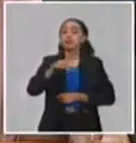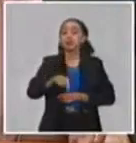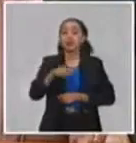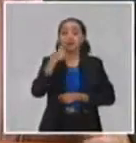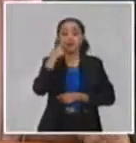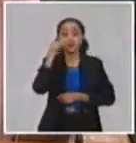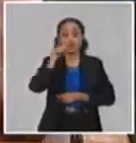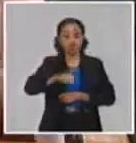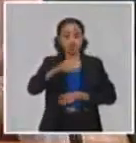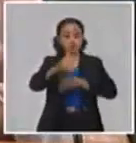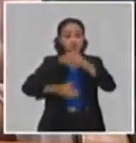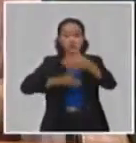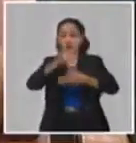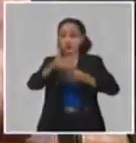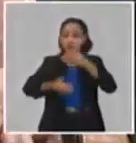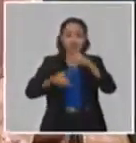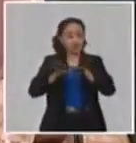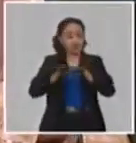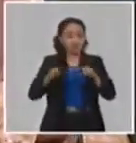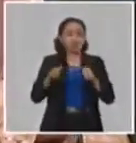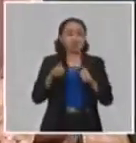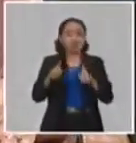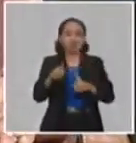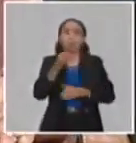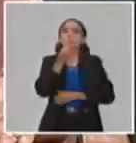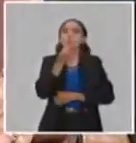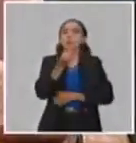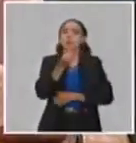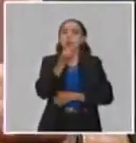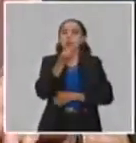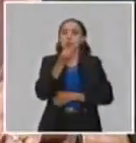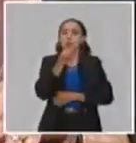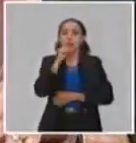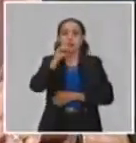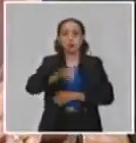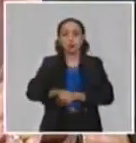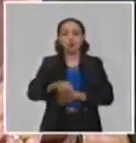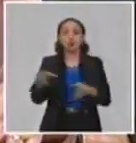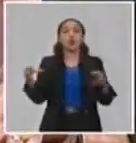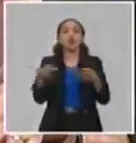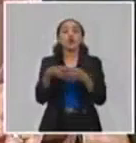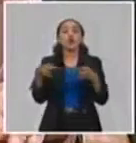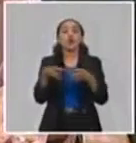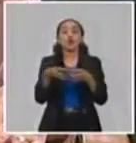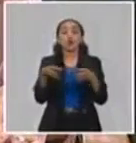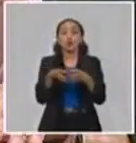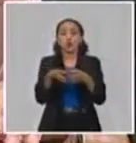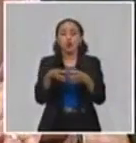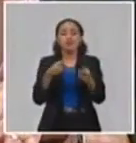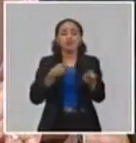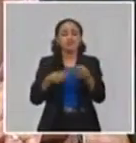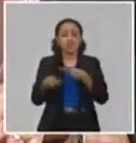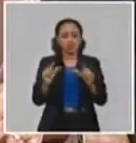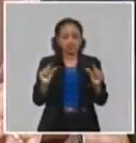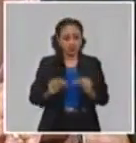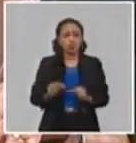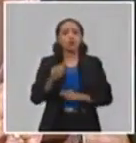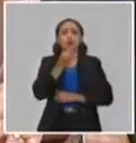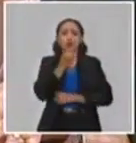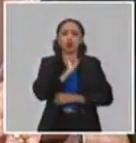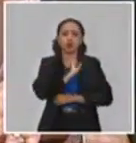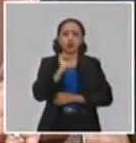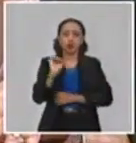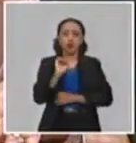esa parte del proceso para poder asegurar lo que con la unidad minorista va a ocurrir. Se eliminó la venta